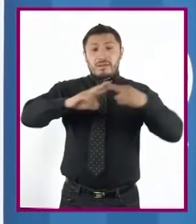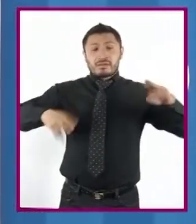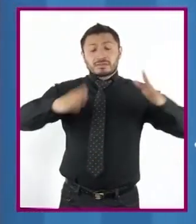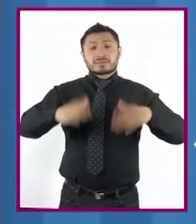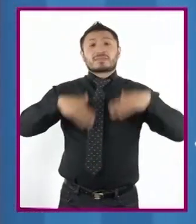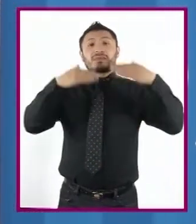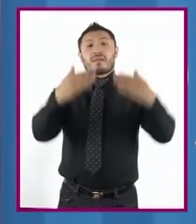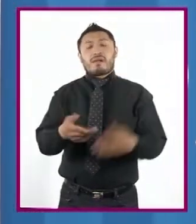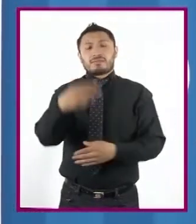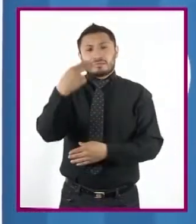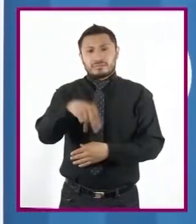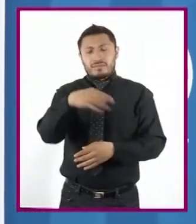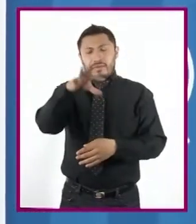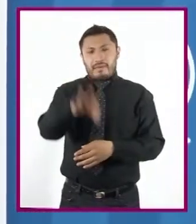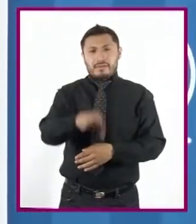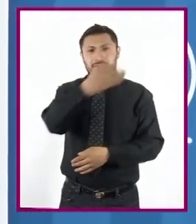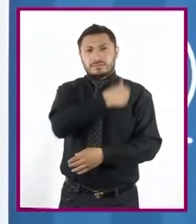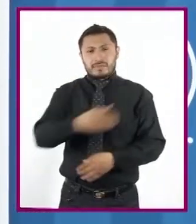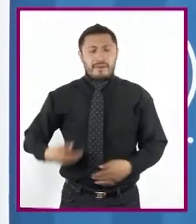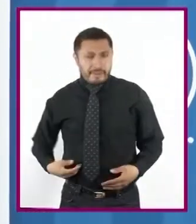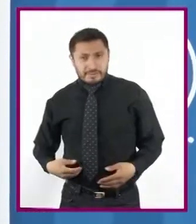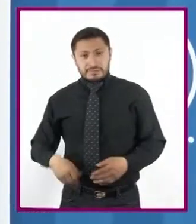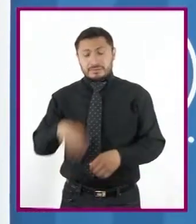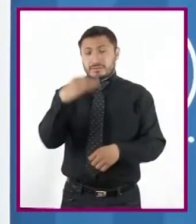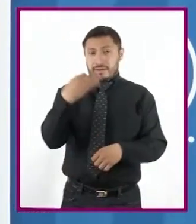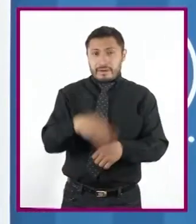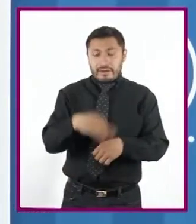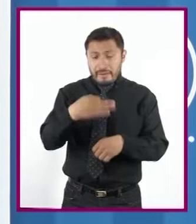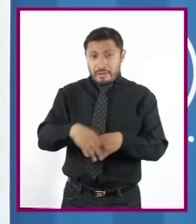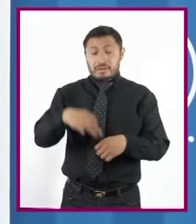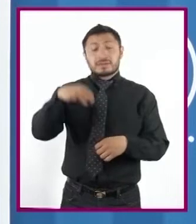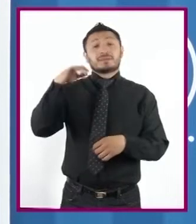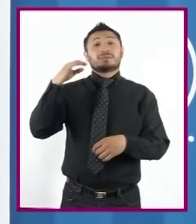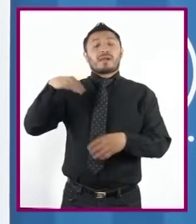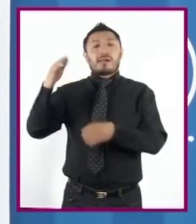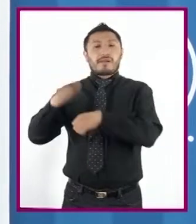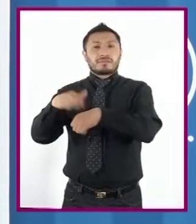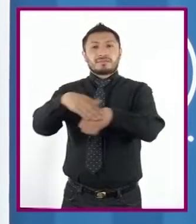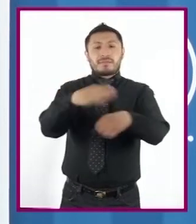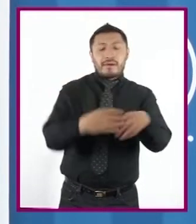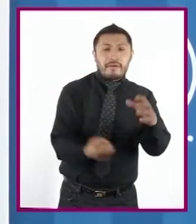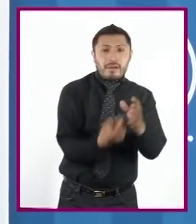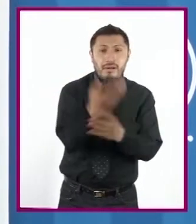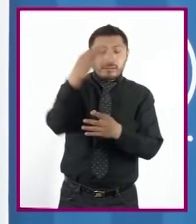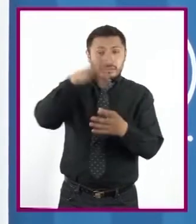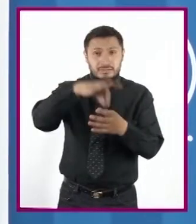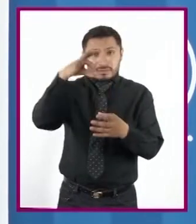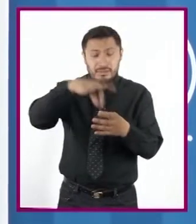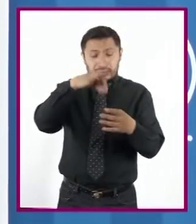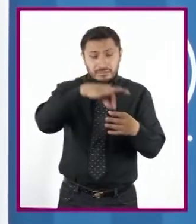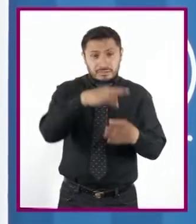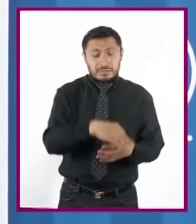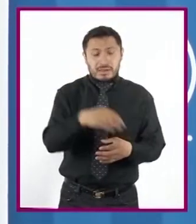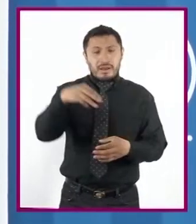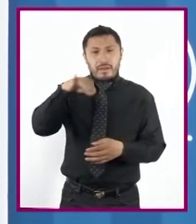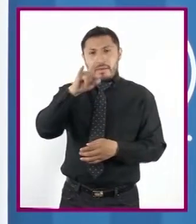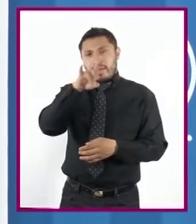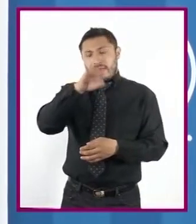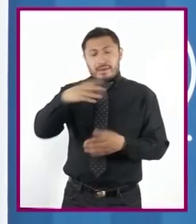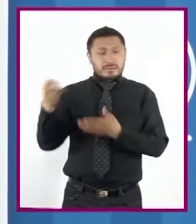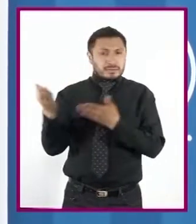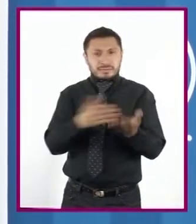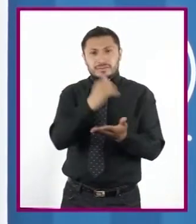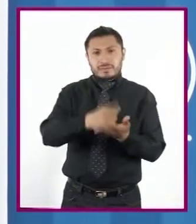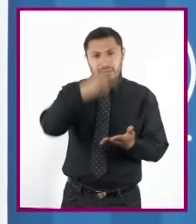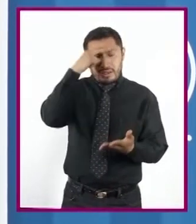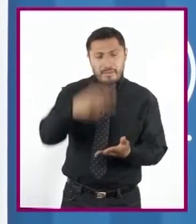Exteriores, fue nombrado presidente interino mientras se convocaban nuevas elecciones. Madero llegó triunfante a la Ciudad de México y